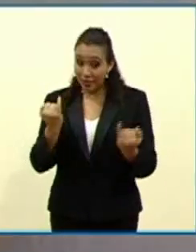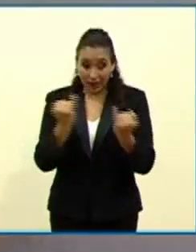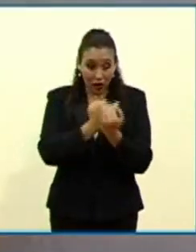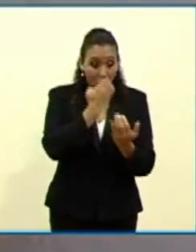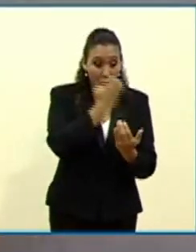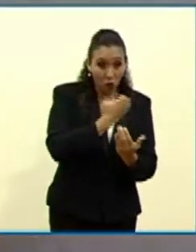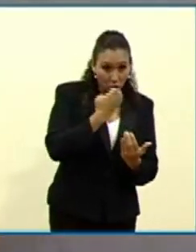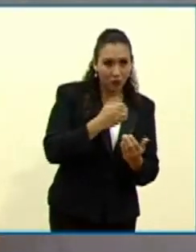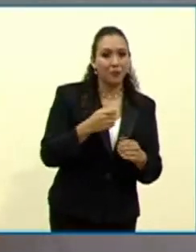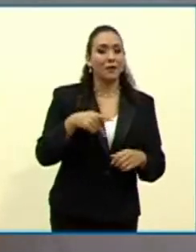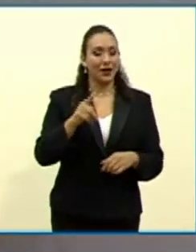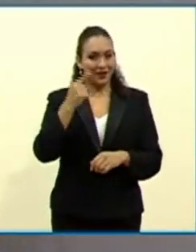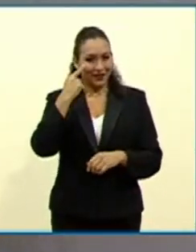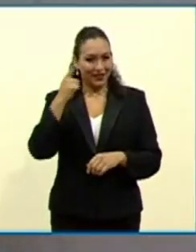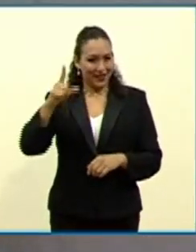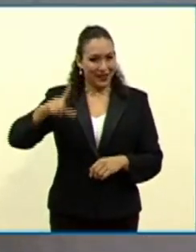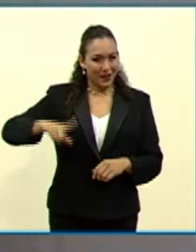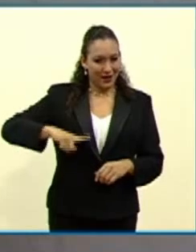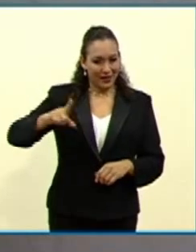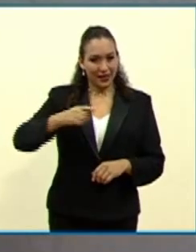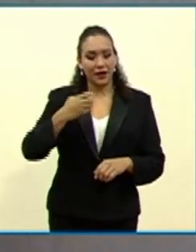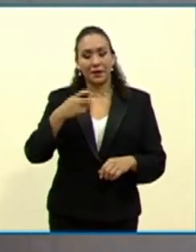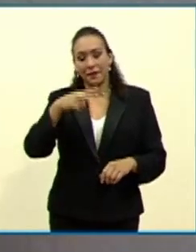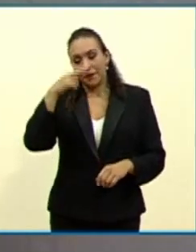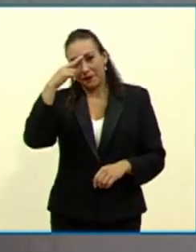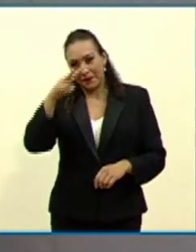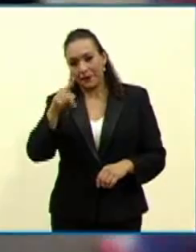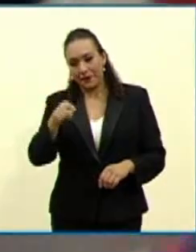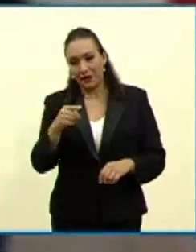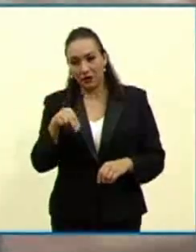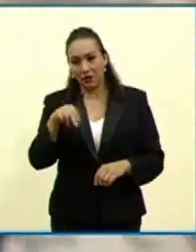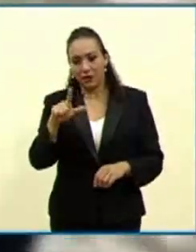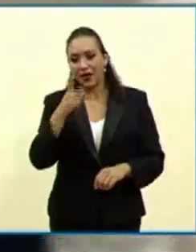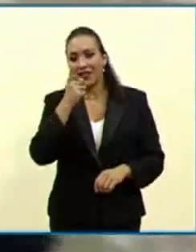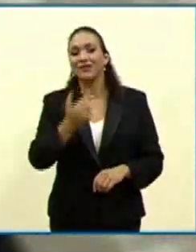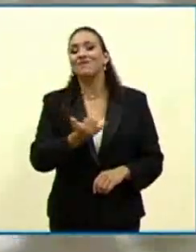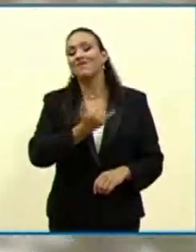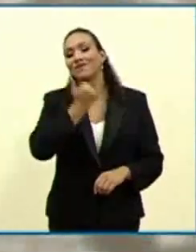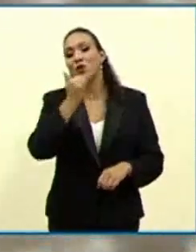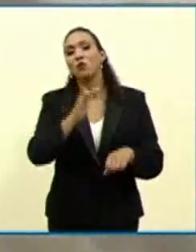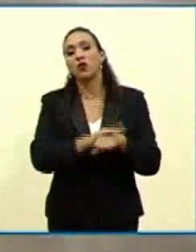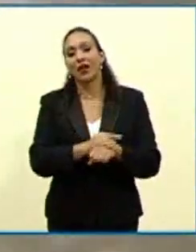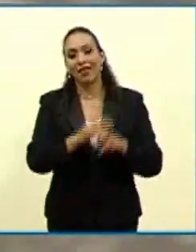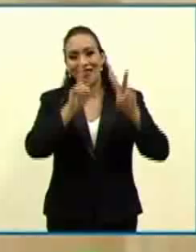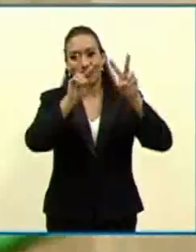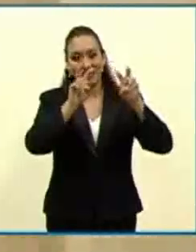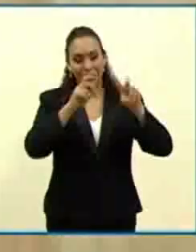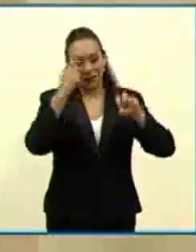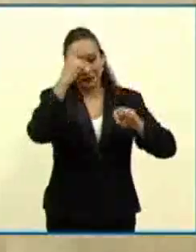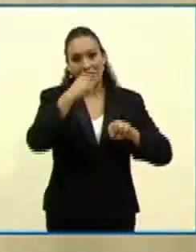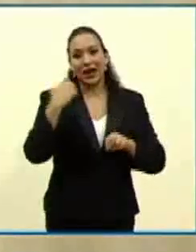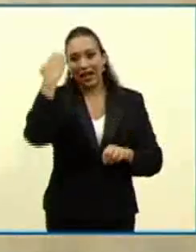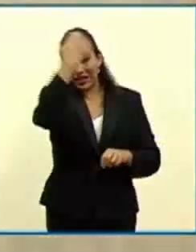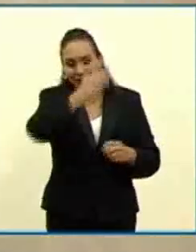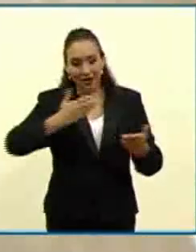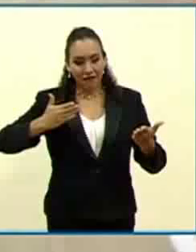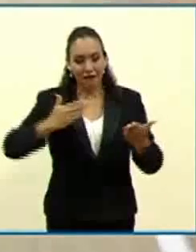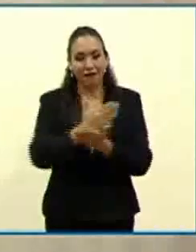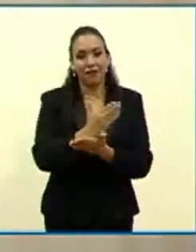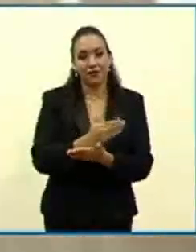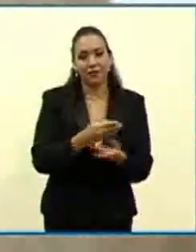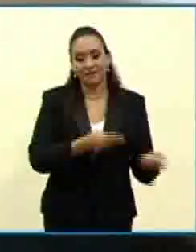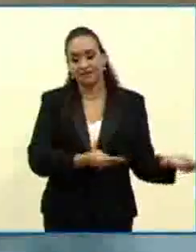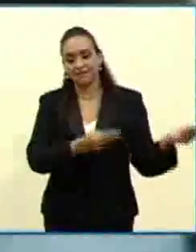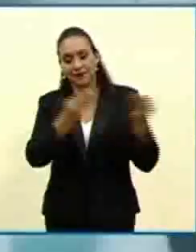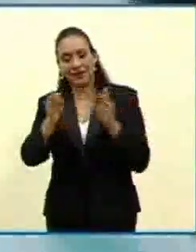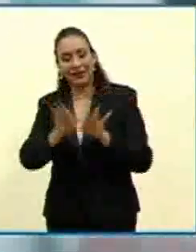distrito erró al no conceder la suspensión y argumentó que la entrega del temario es fundamental para que el niño pueda